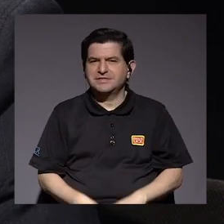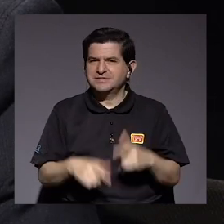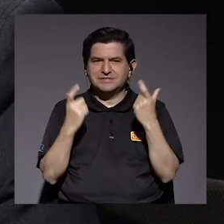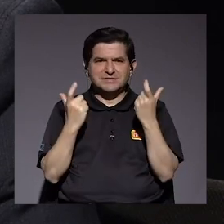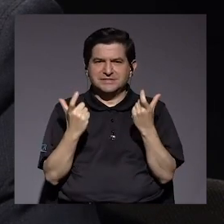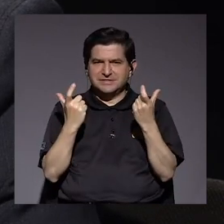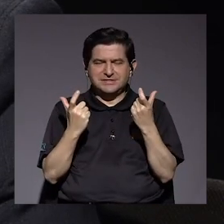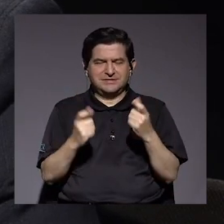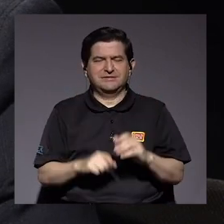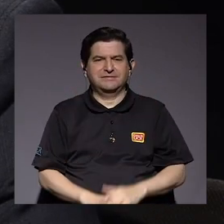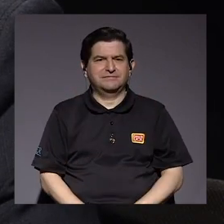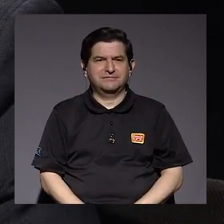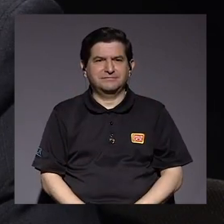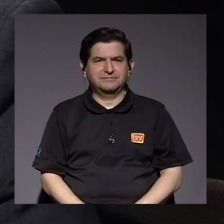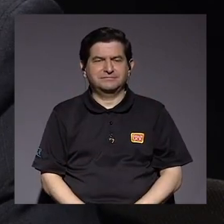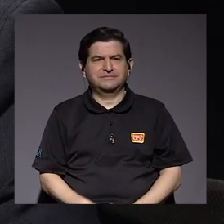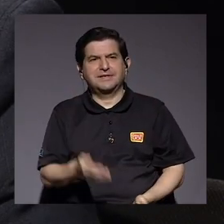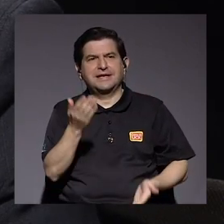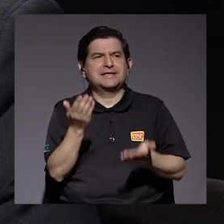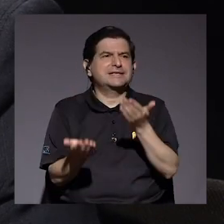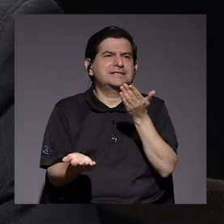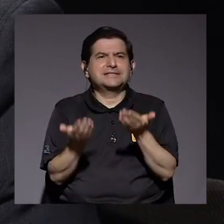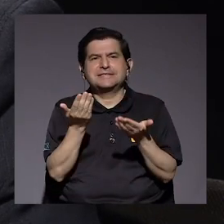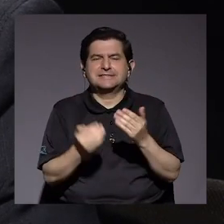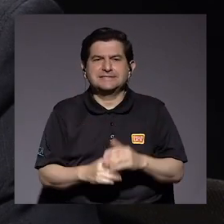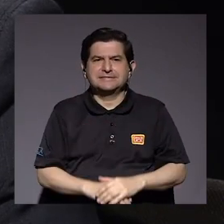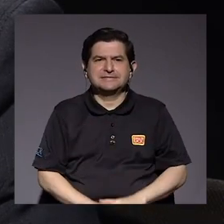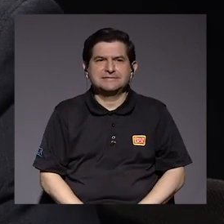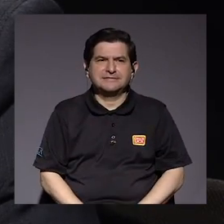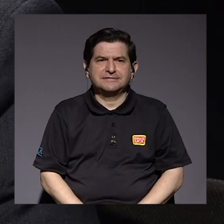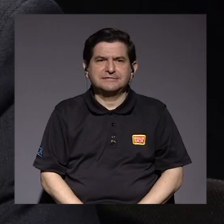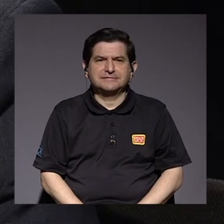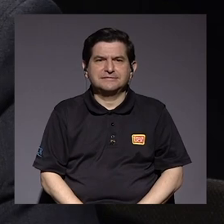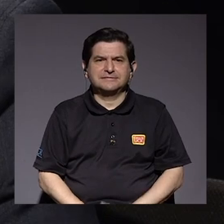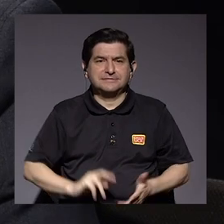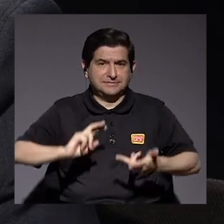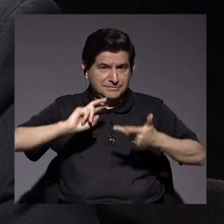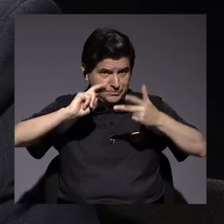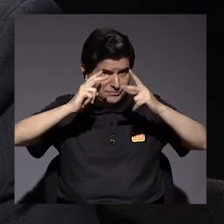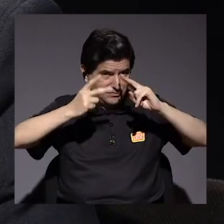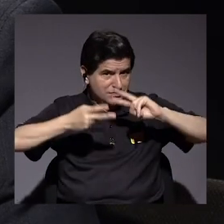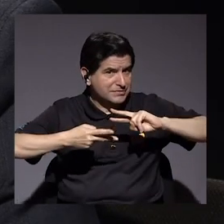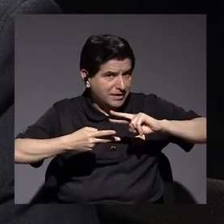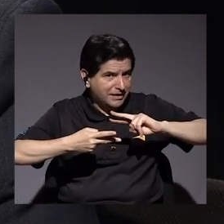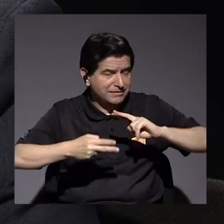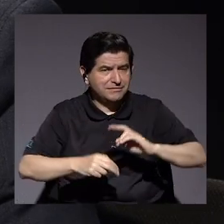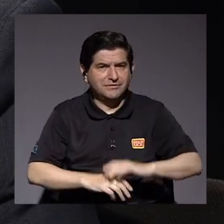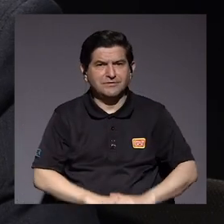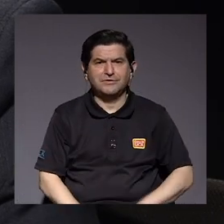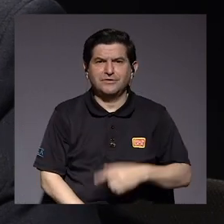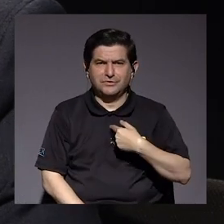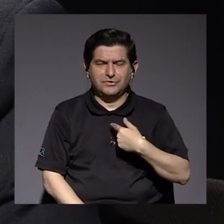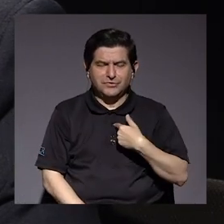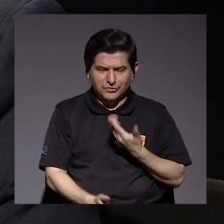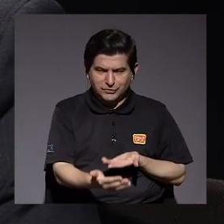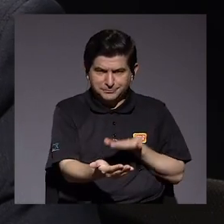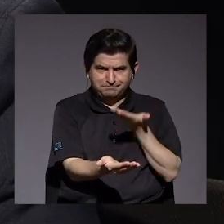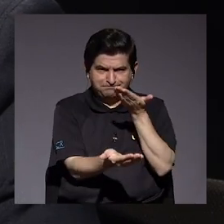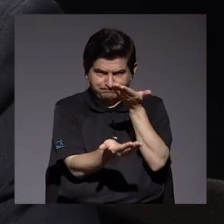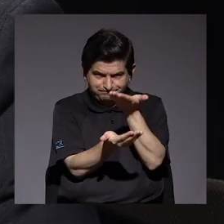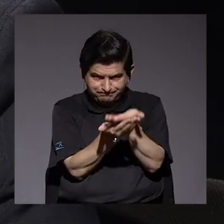más bien marlon es un poco lo contrario a eso yo lo que he planteado